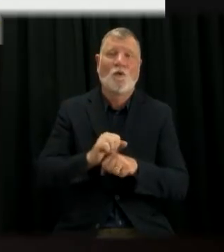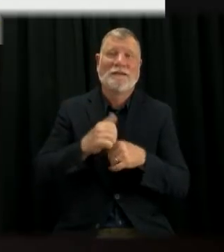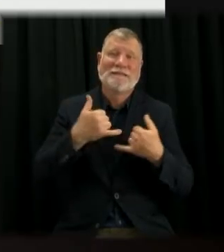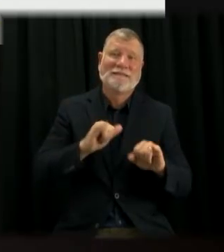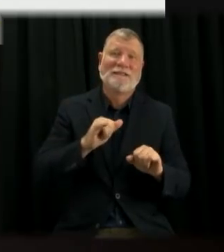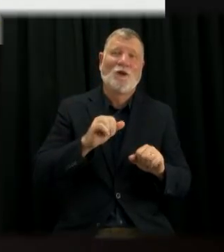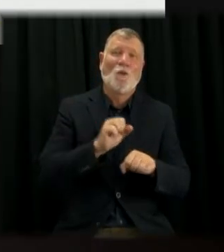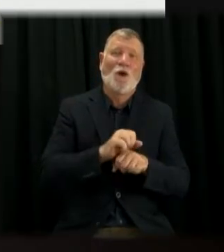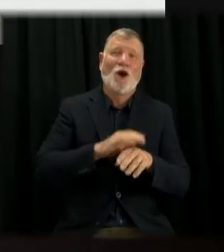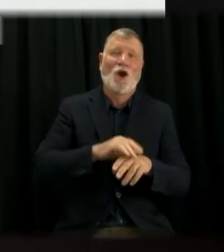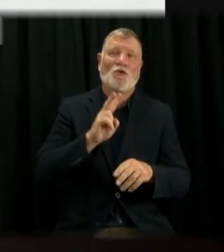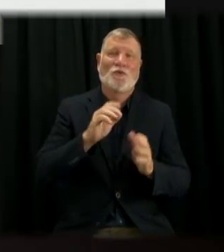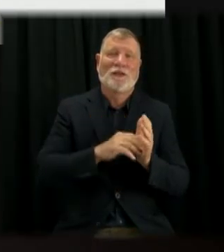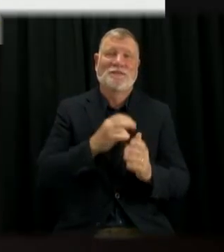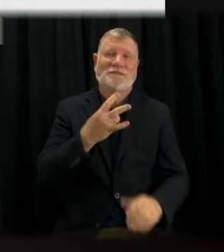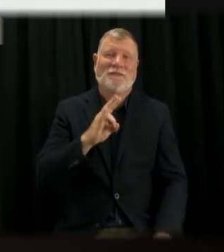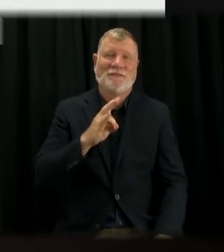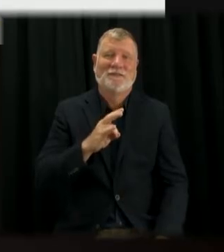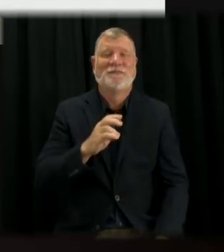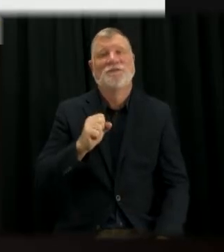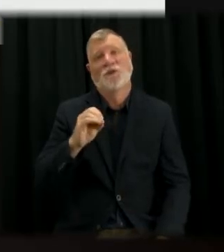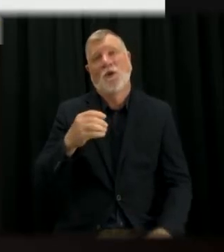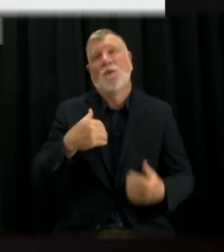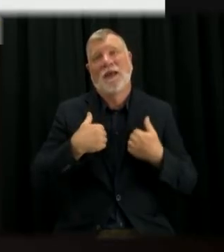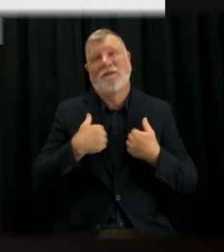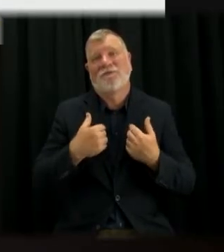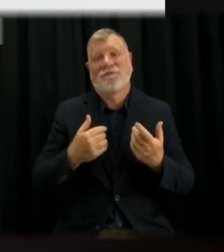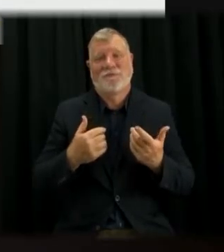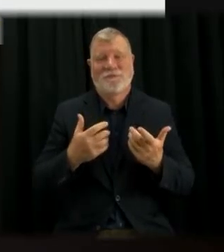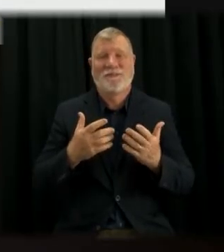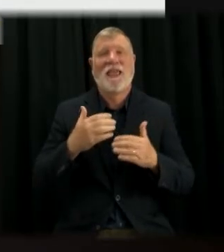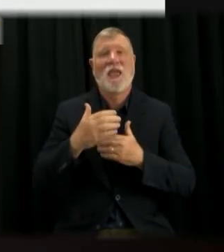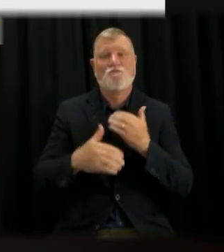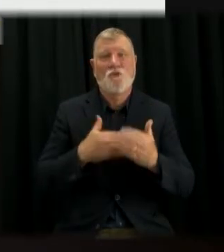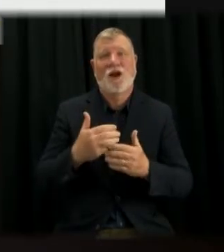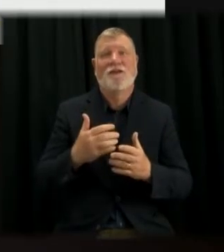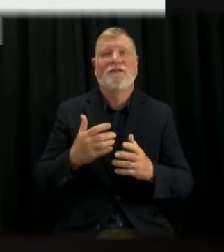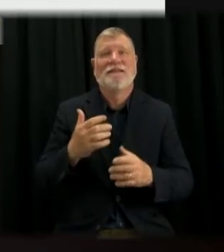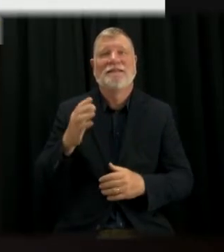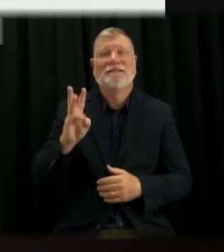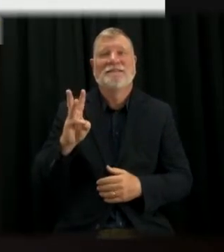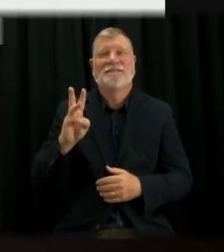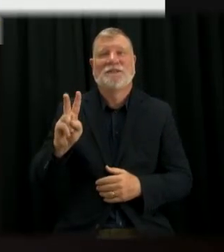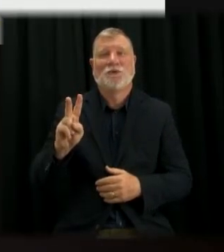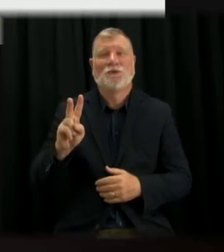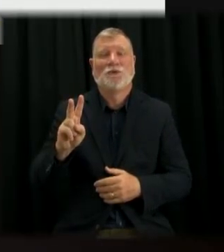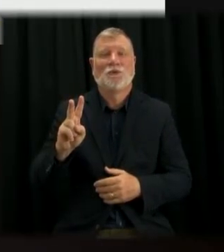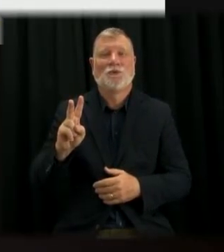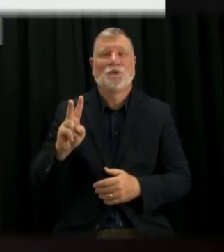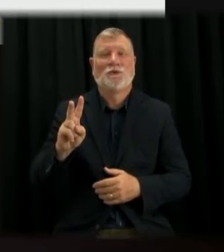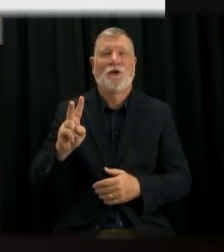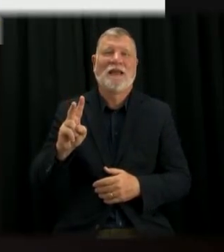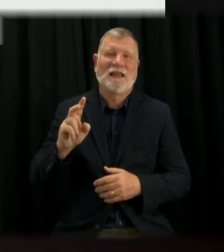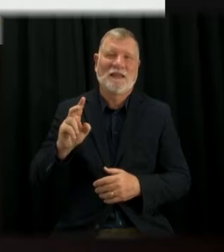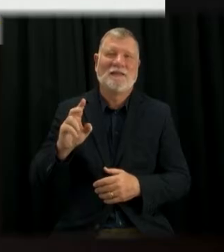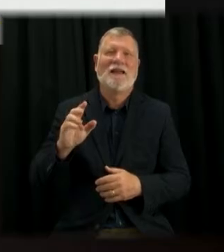otras que no han comenzado, que son 4 que llevan desde el 2017. Tenemos 62 en